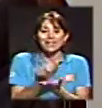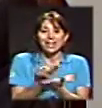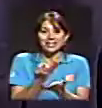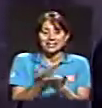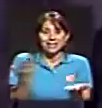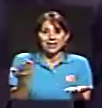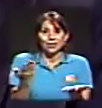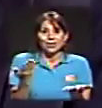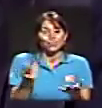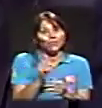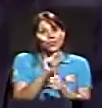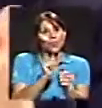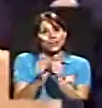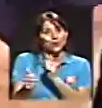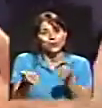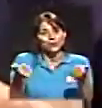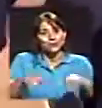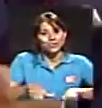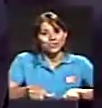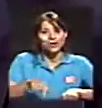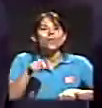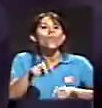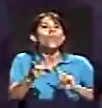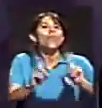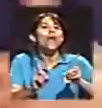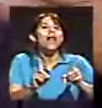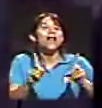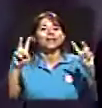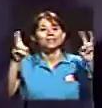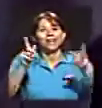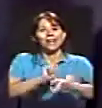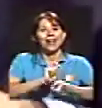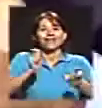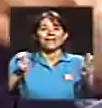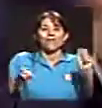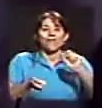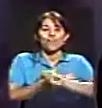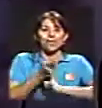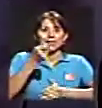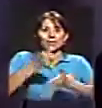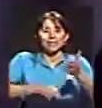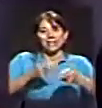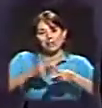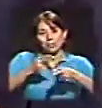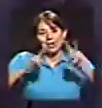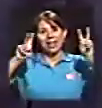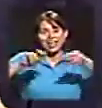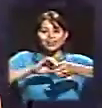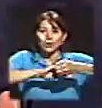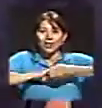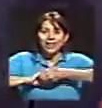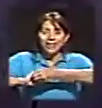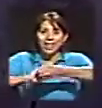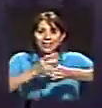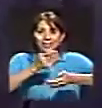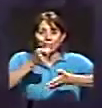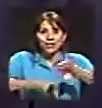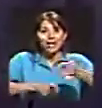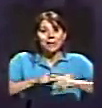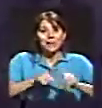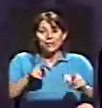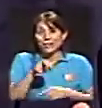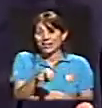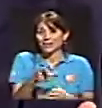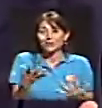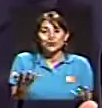fue la reforma tributaria, denominada solidaridad tributaria. Pero